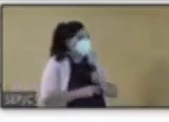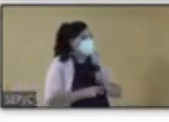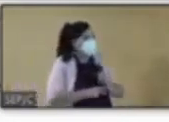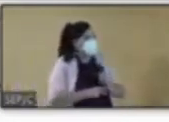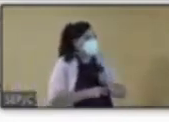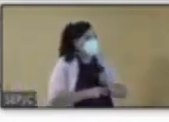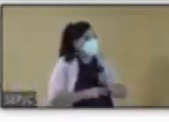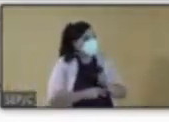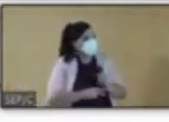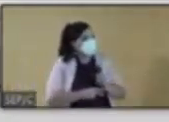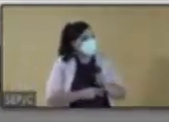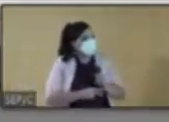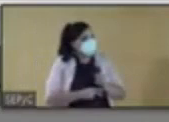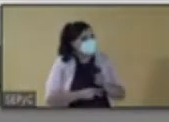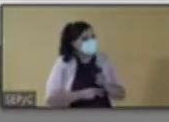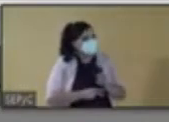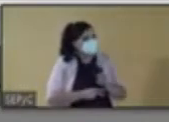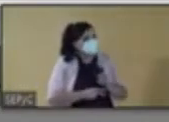de la declaración.